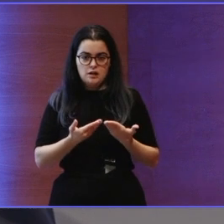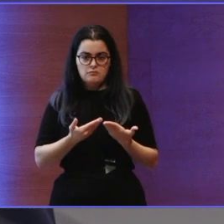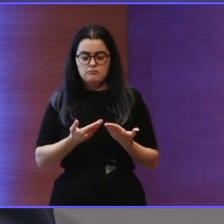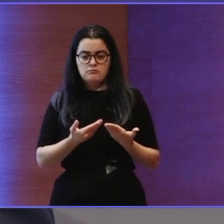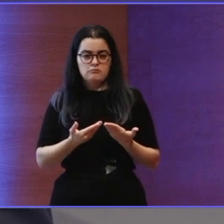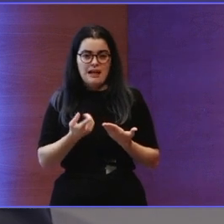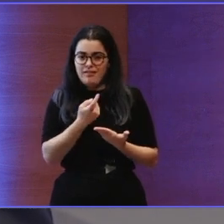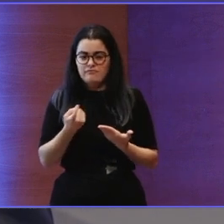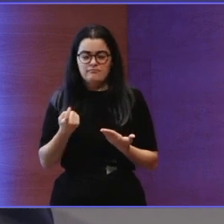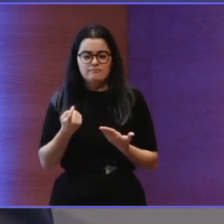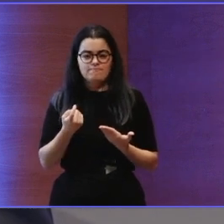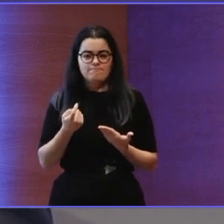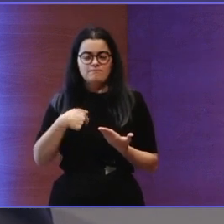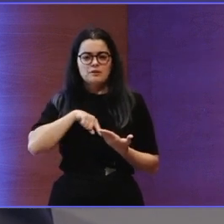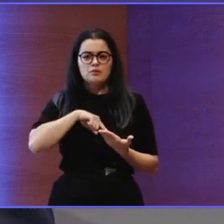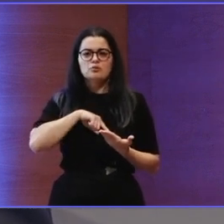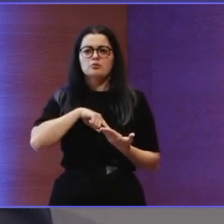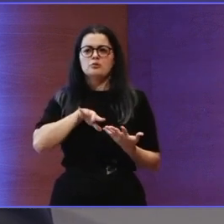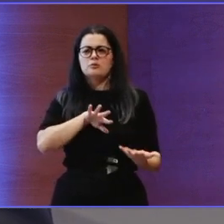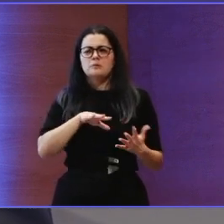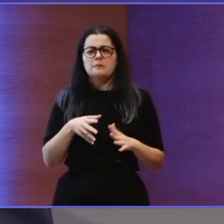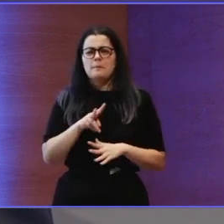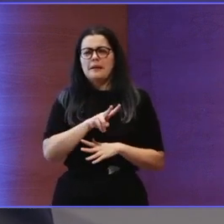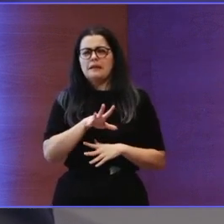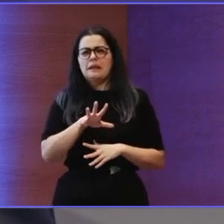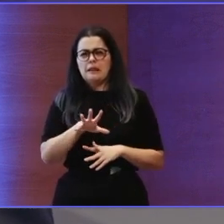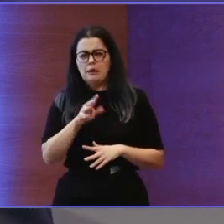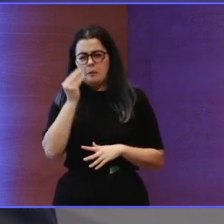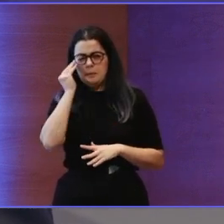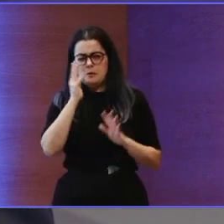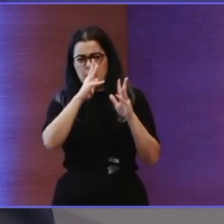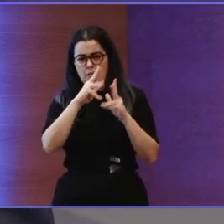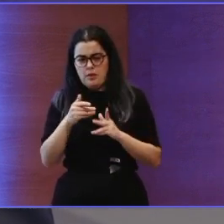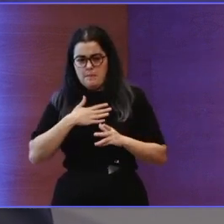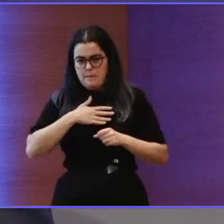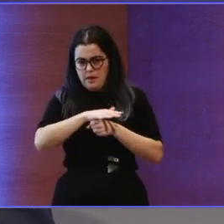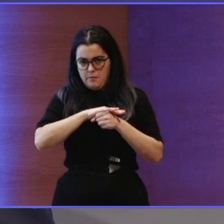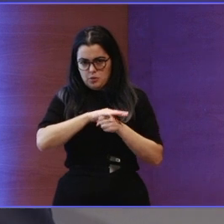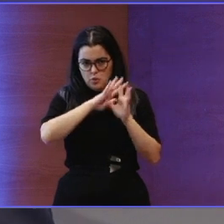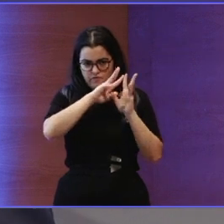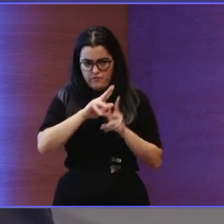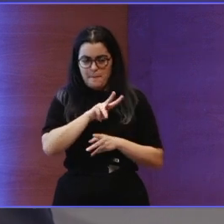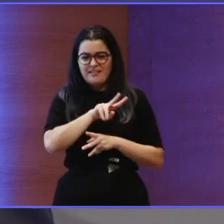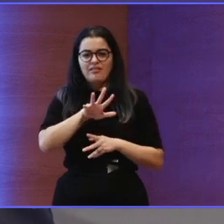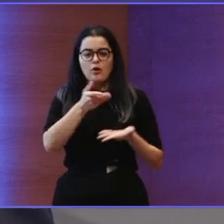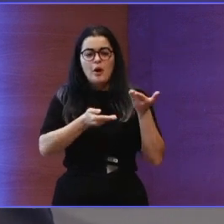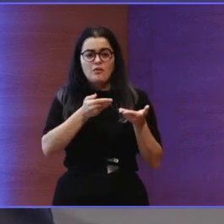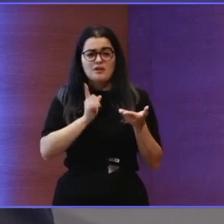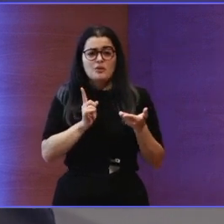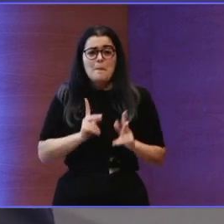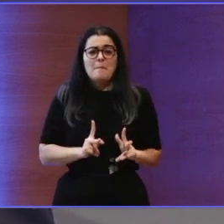las que en torno a las 25 que yo tengo cuantificadas que he hecho en mi ámbito son todas